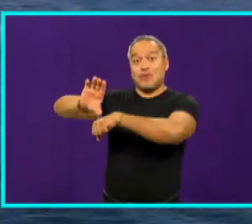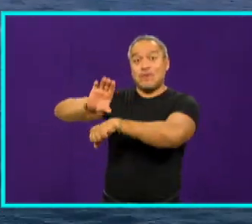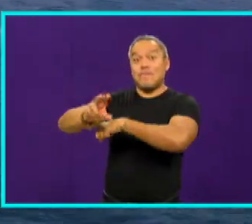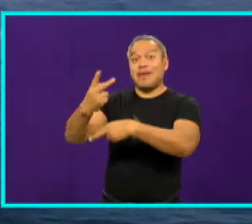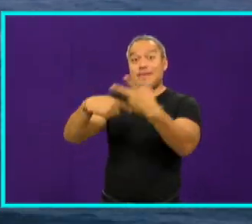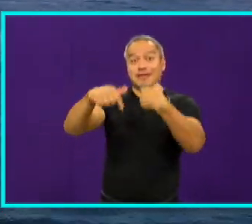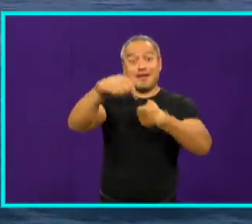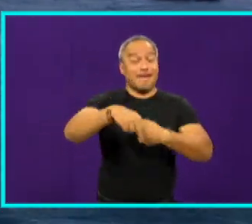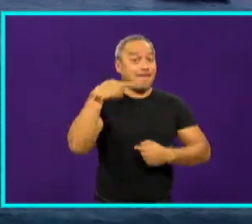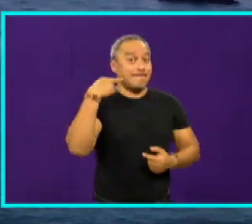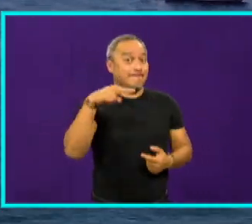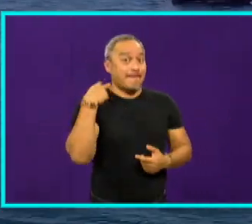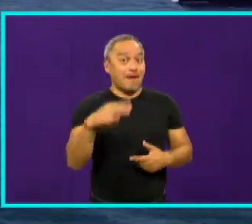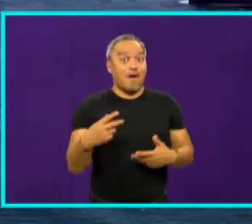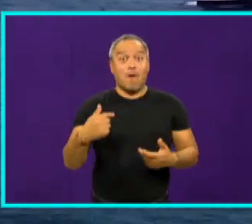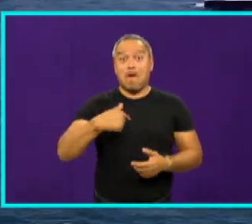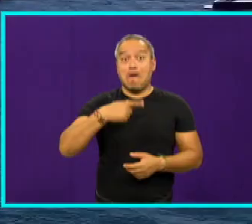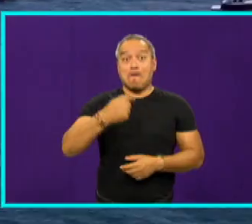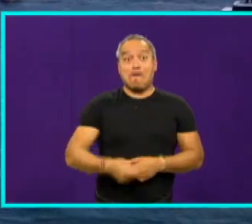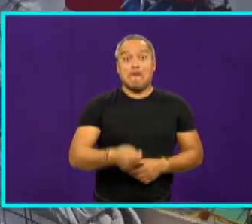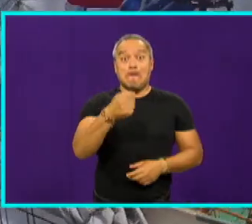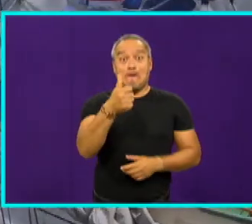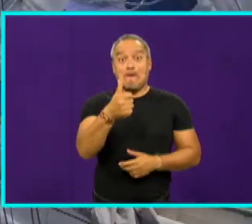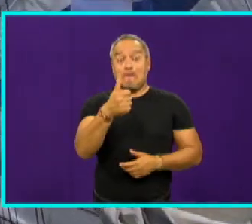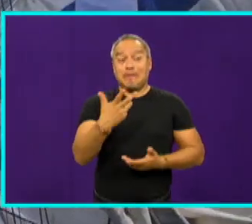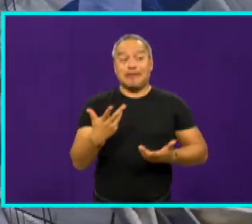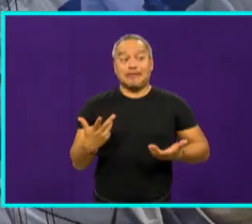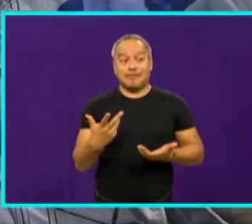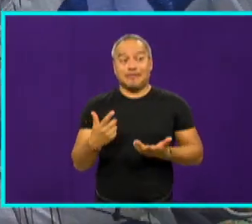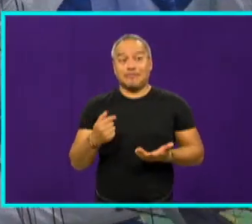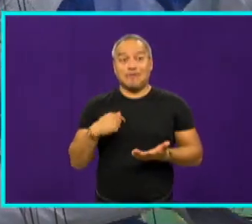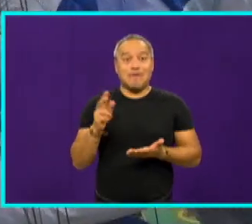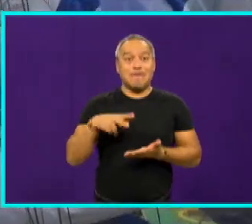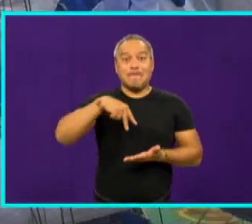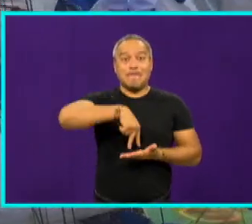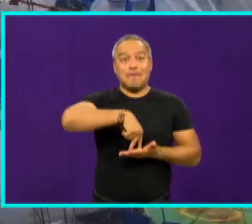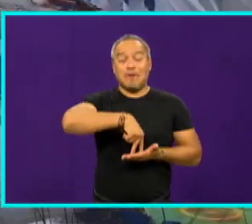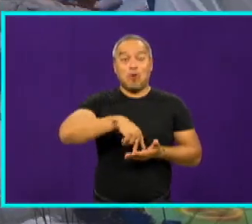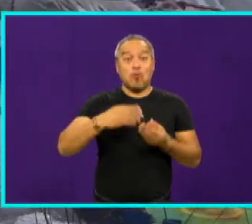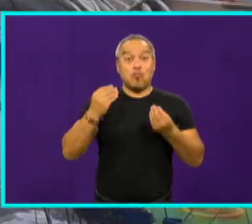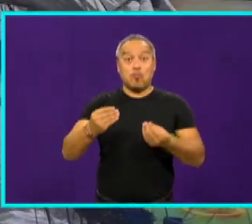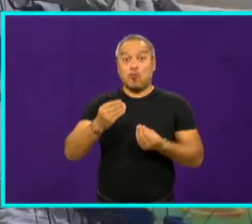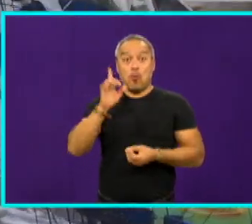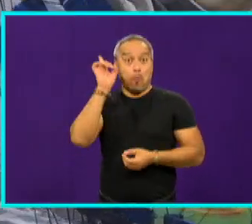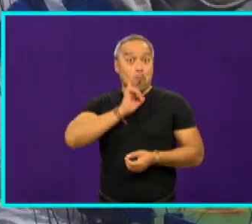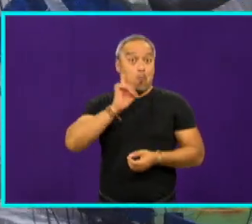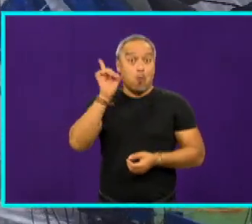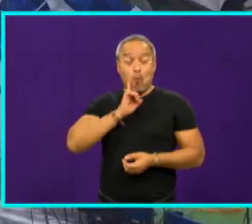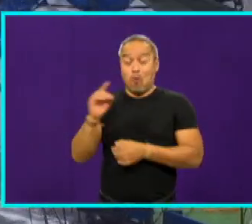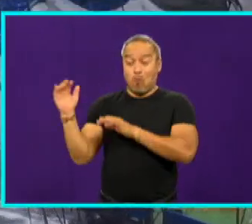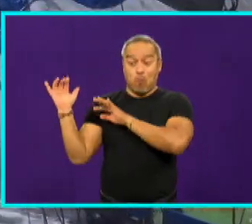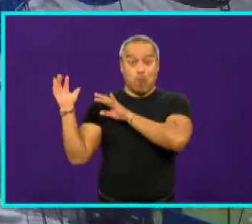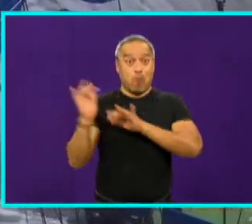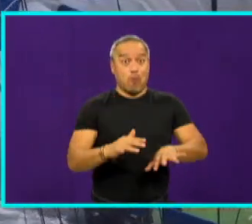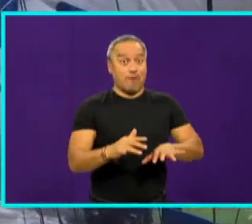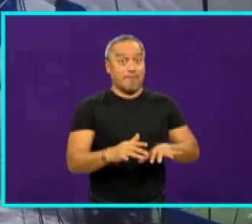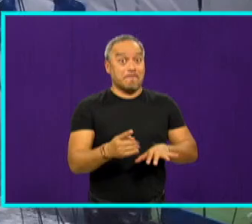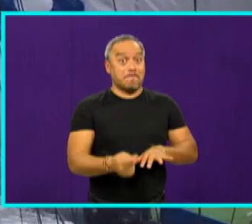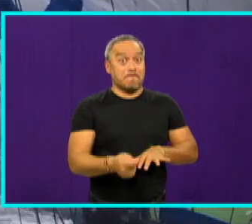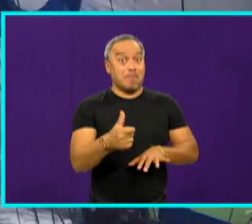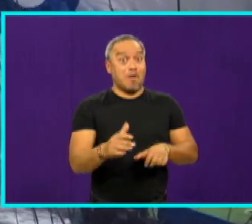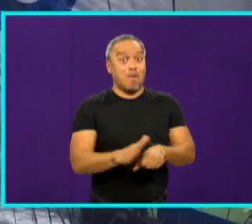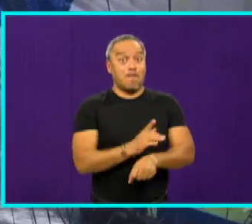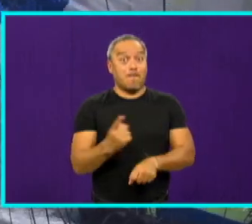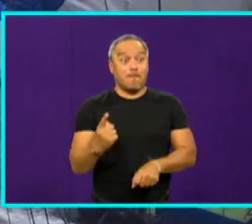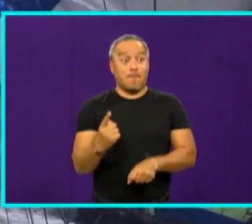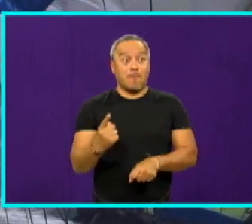Y la verdad es la primera vez que nos embarca tanto personal femenino en el Gloria porque pues nuestra